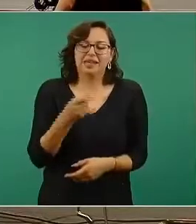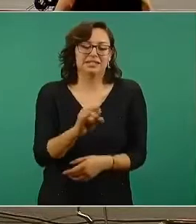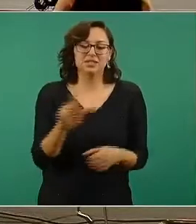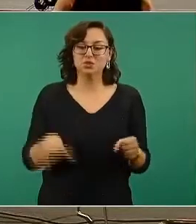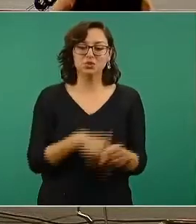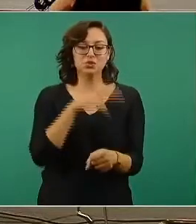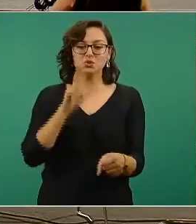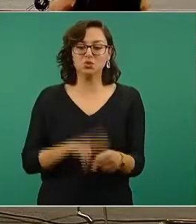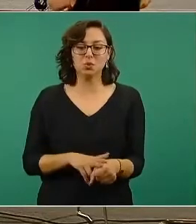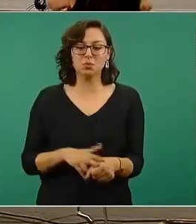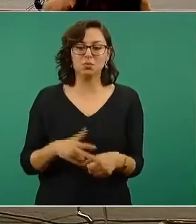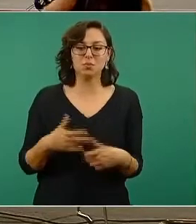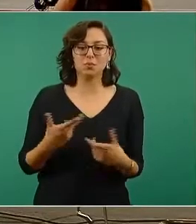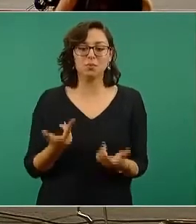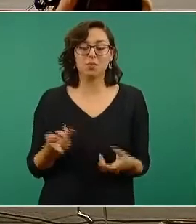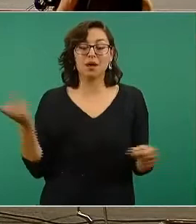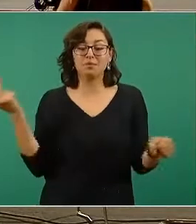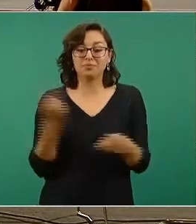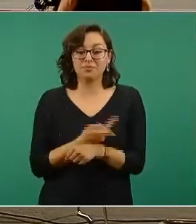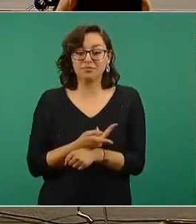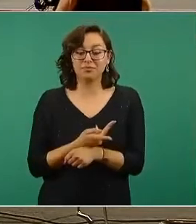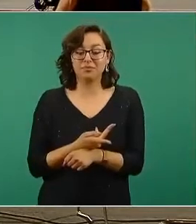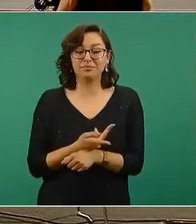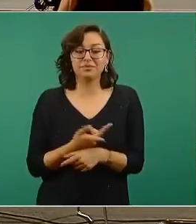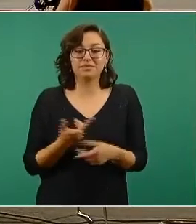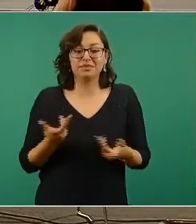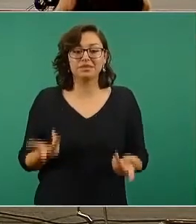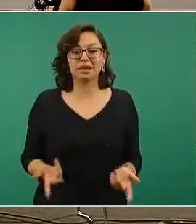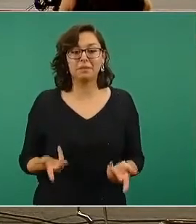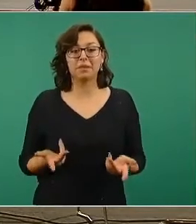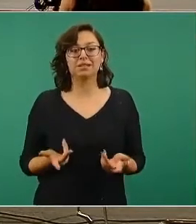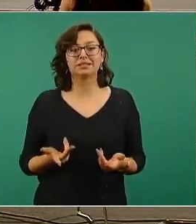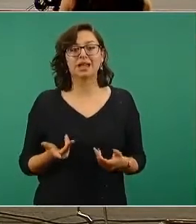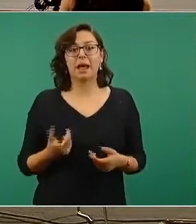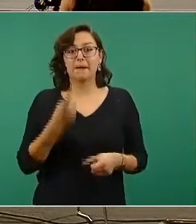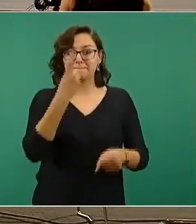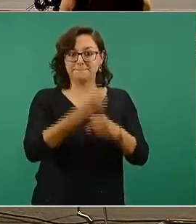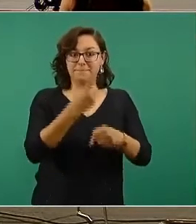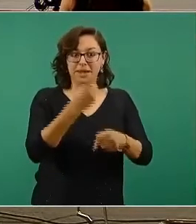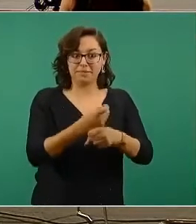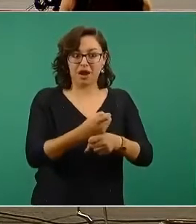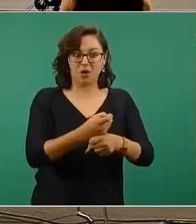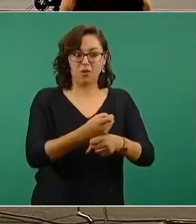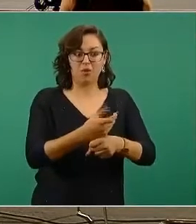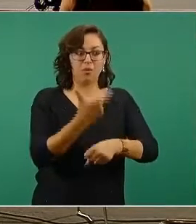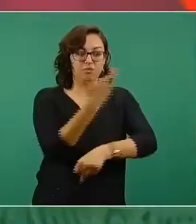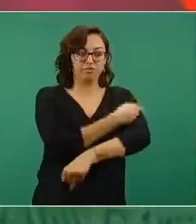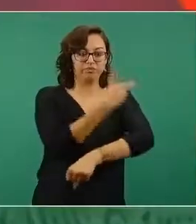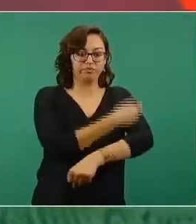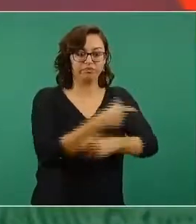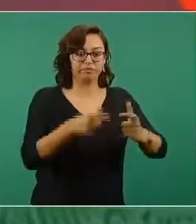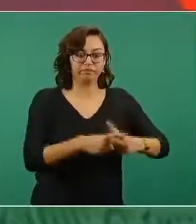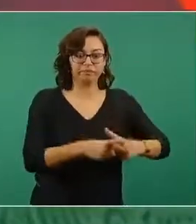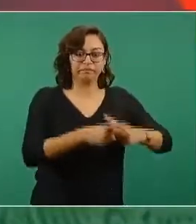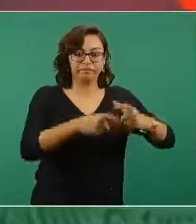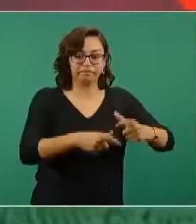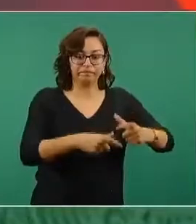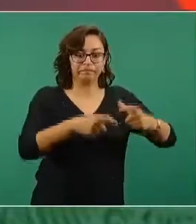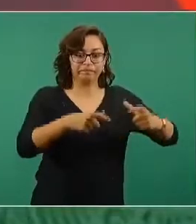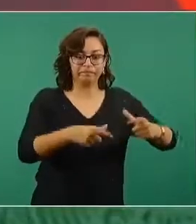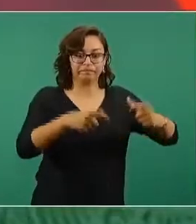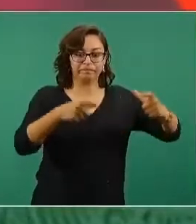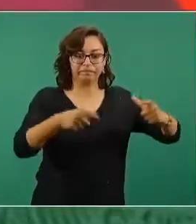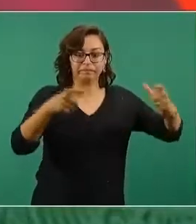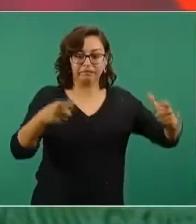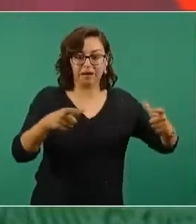primeras dosis, digo, a reserva de que lo corroboremos, de que no sea el mismo número de primeras dosis, pero no creo, yo creo que parte de la variabilidad es porque aumentaron